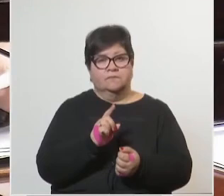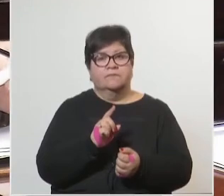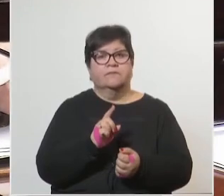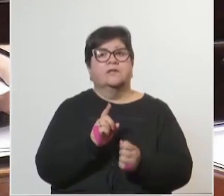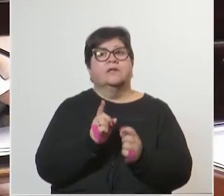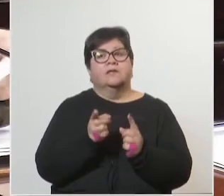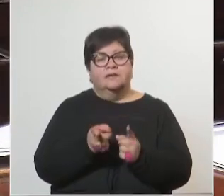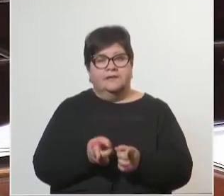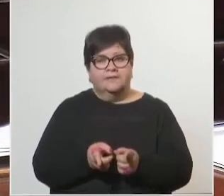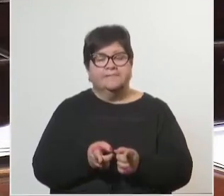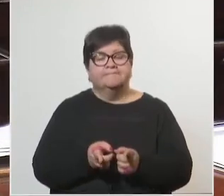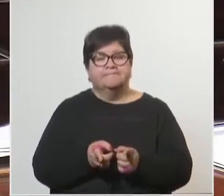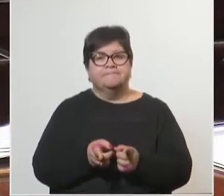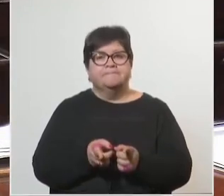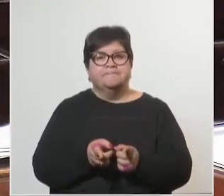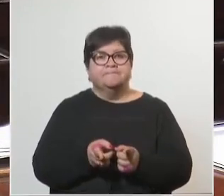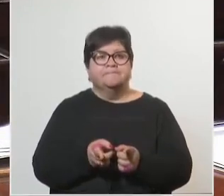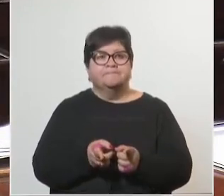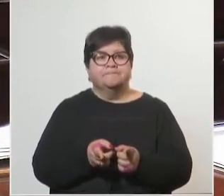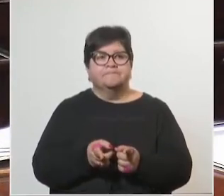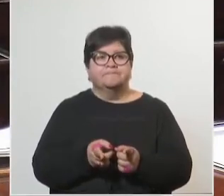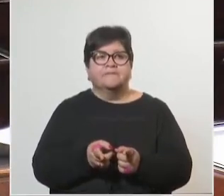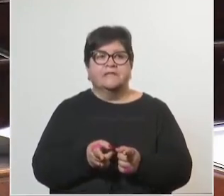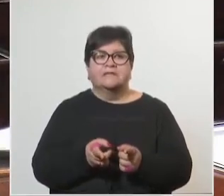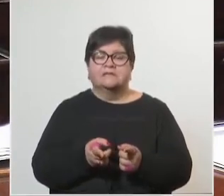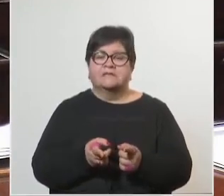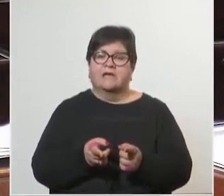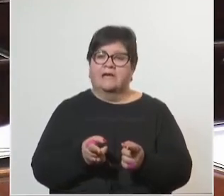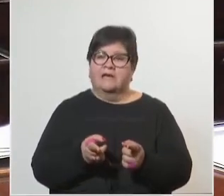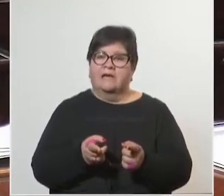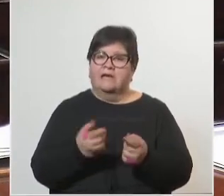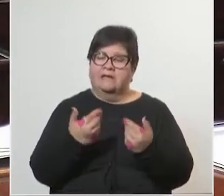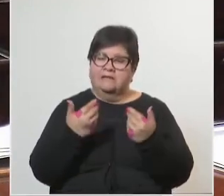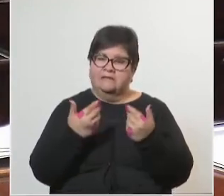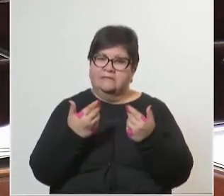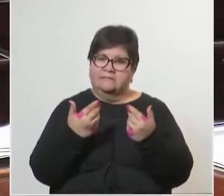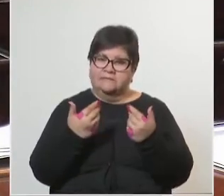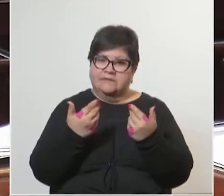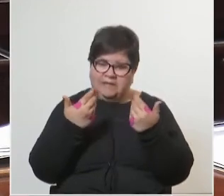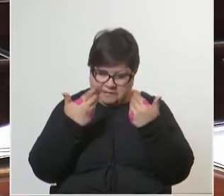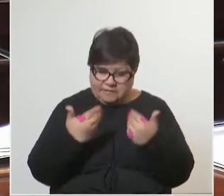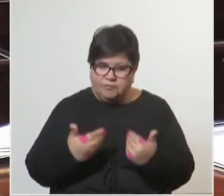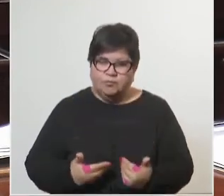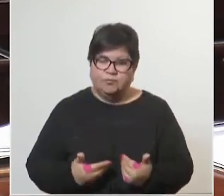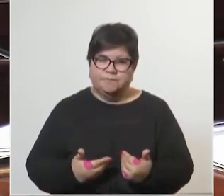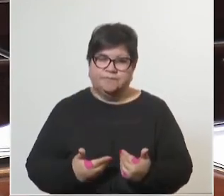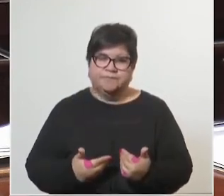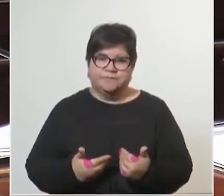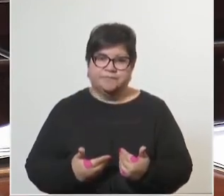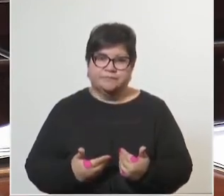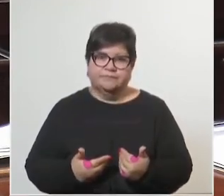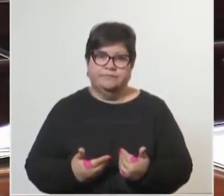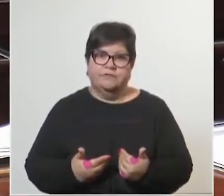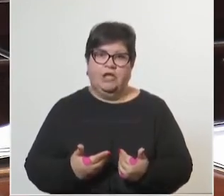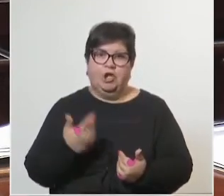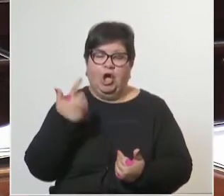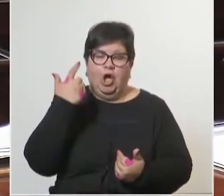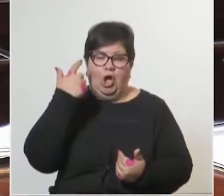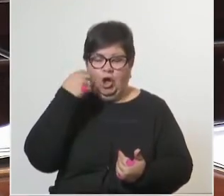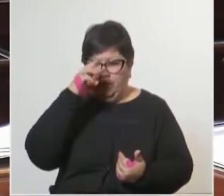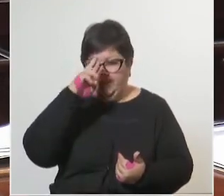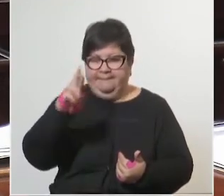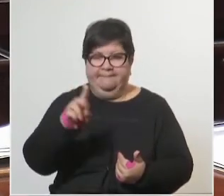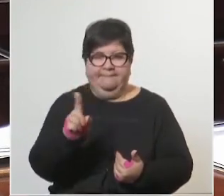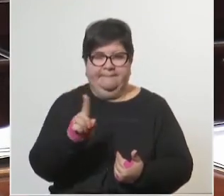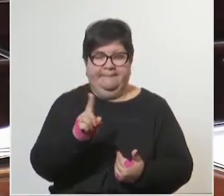que eso, esa actitud viola los derechos, hoy los llamamos humanos, los